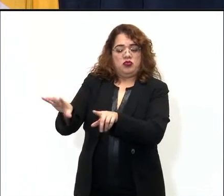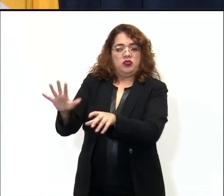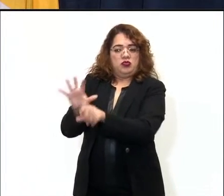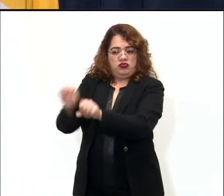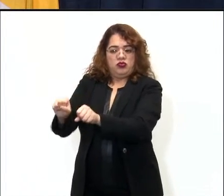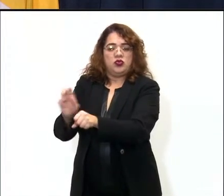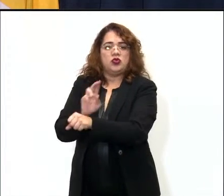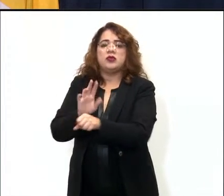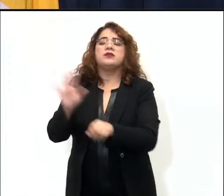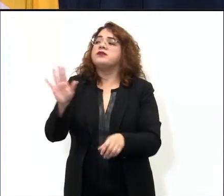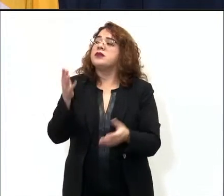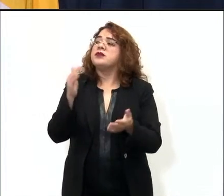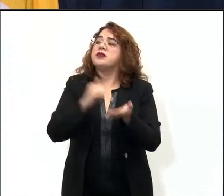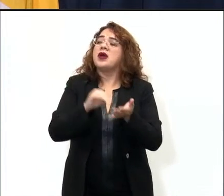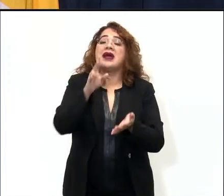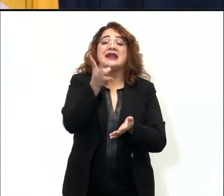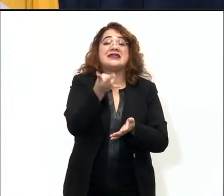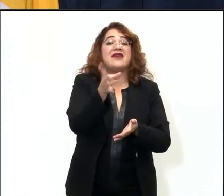el